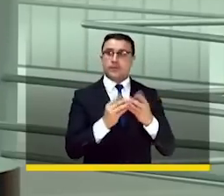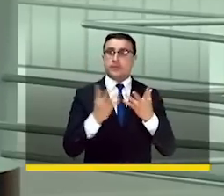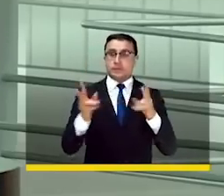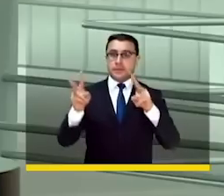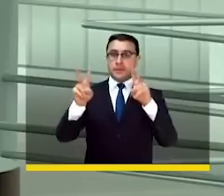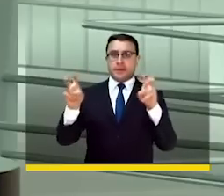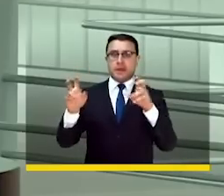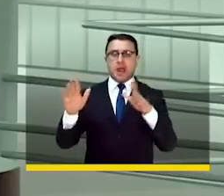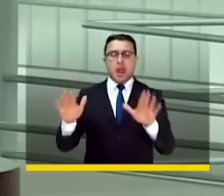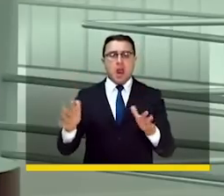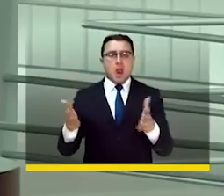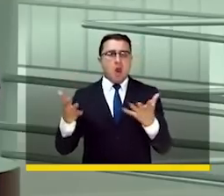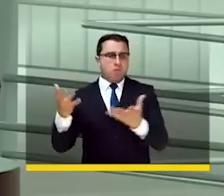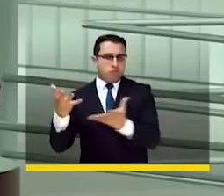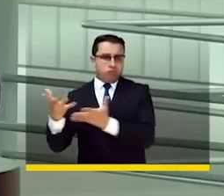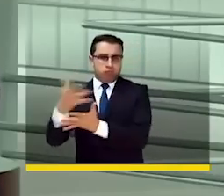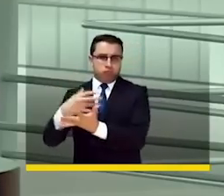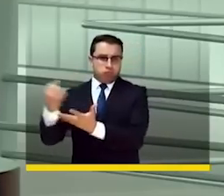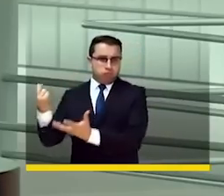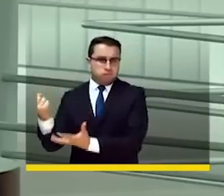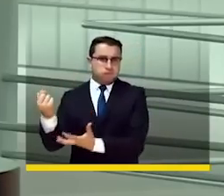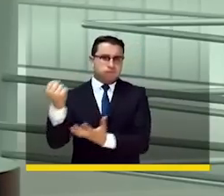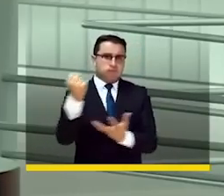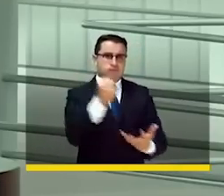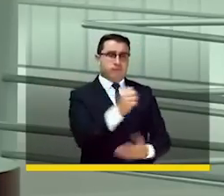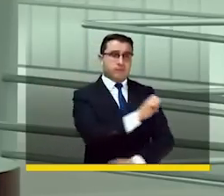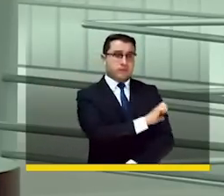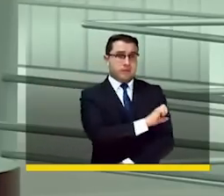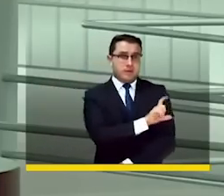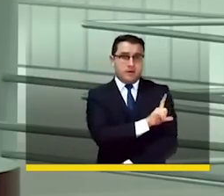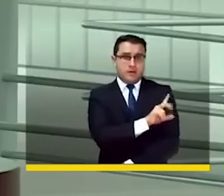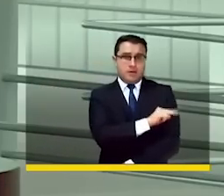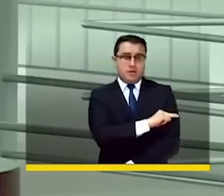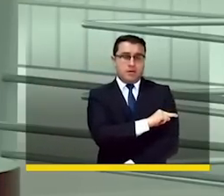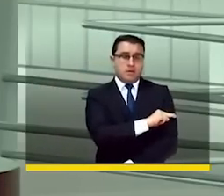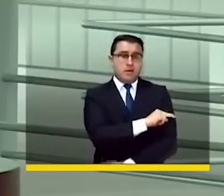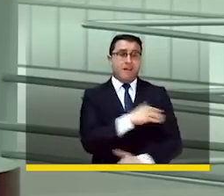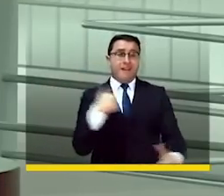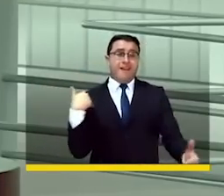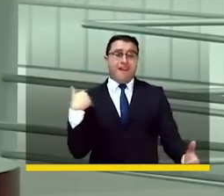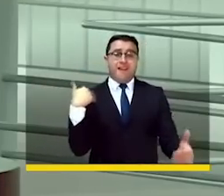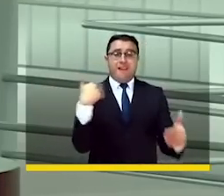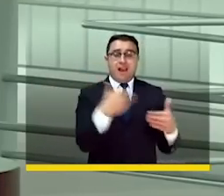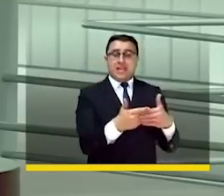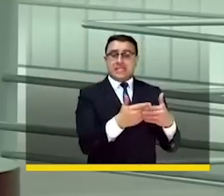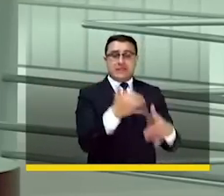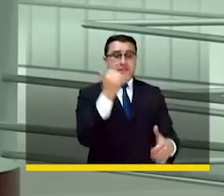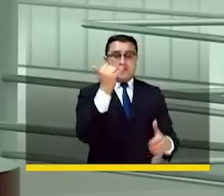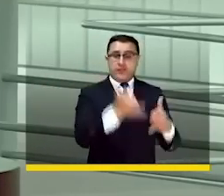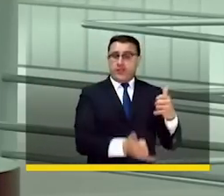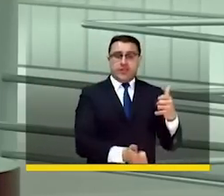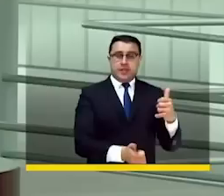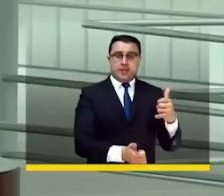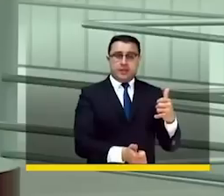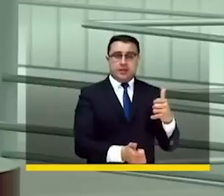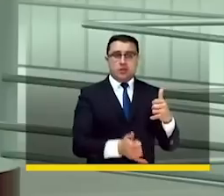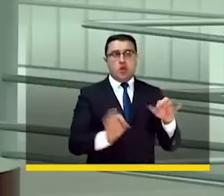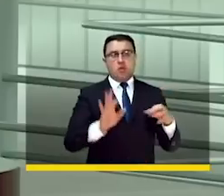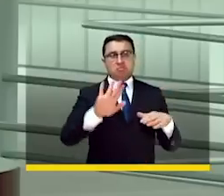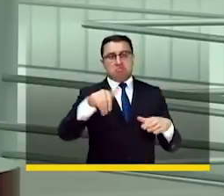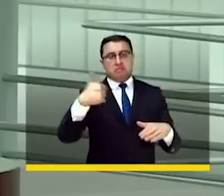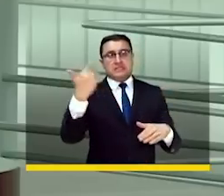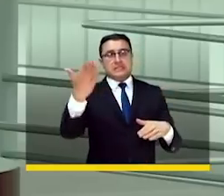cómo financiar el ELN mientras llegamos al momento final e incluso